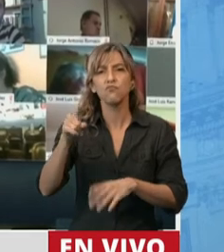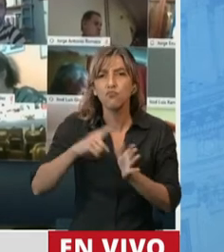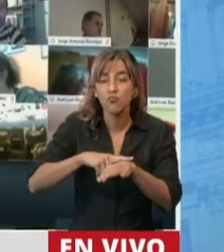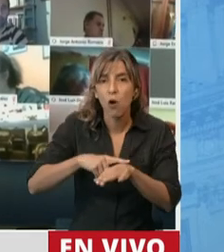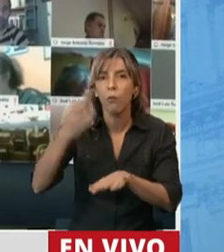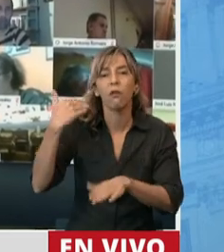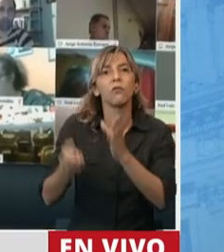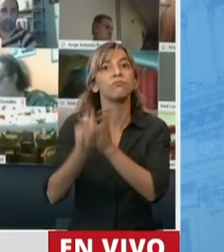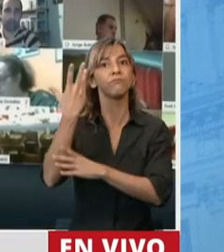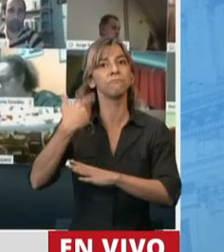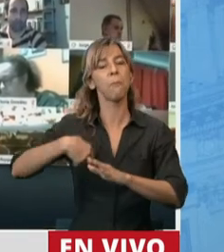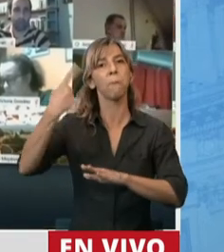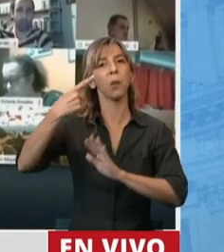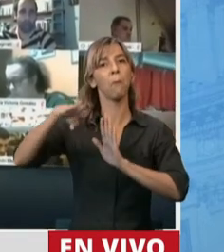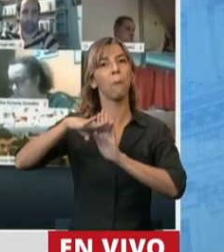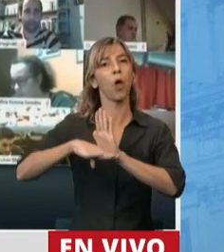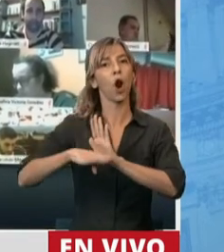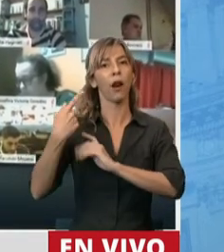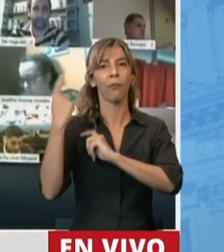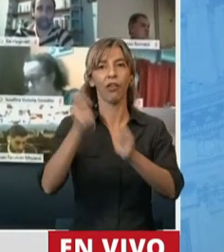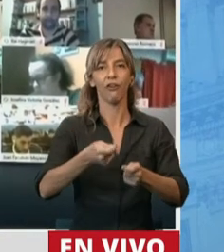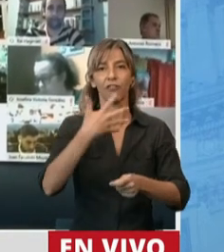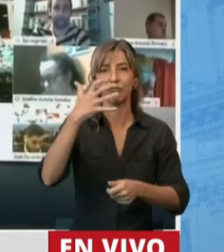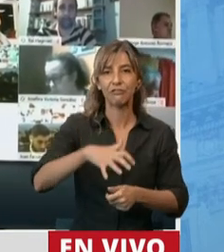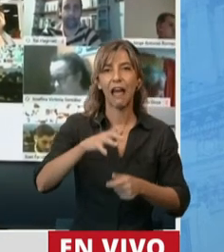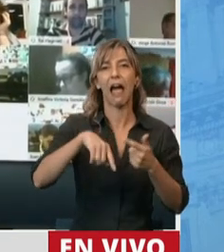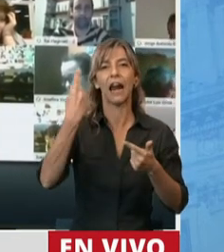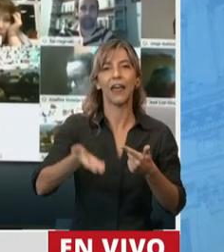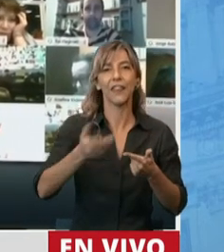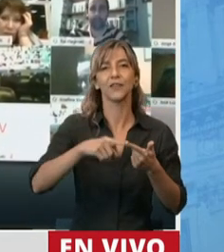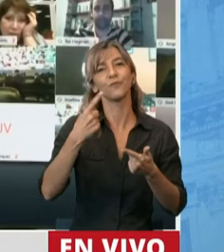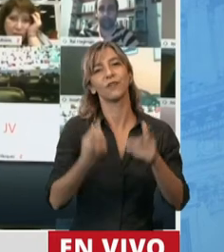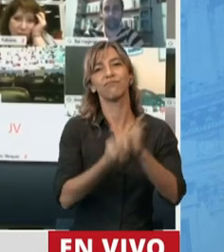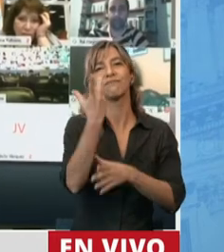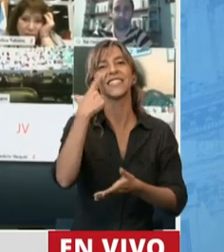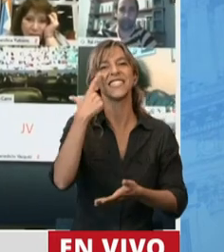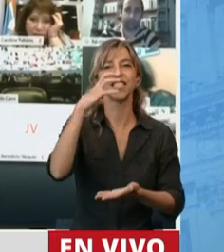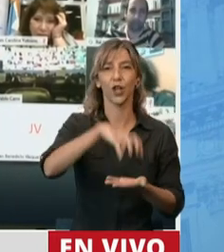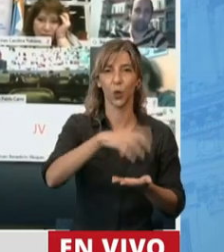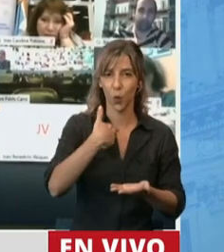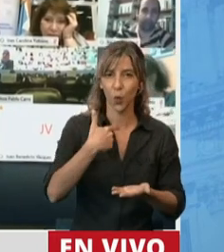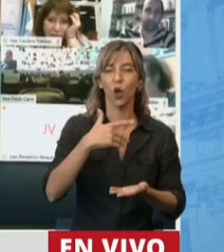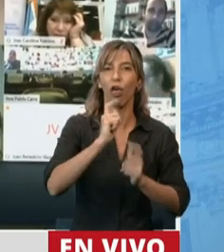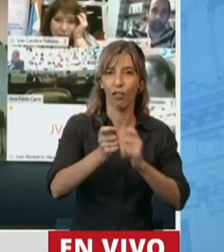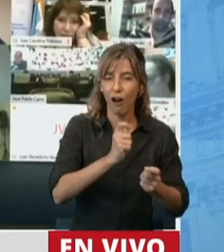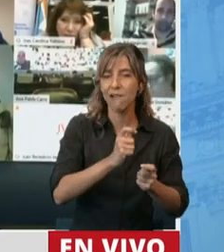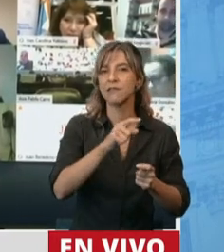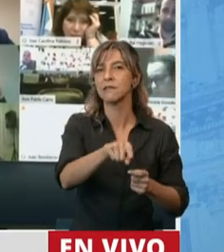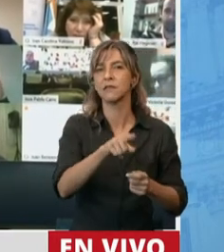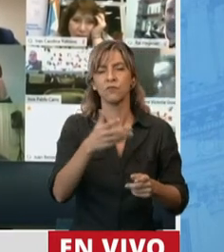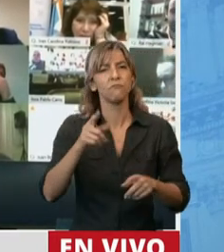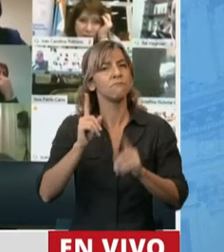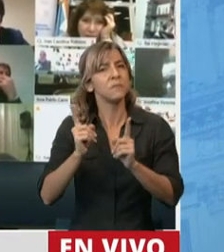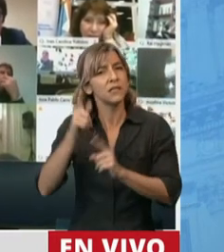tarde creaba el Instituto de Hemoterapia Provincial. Ese médico y joven funcionario fue el mismo que allá por